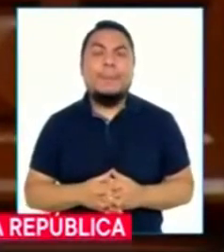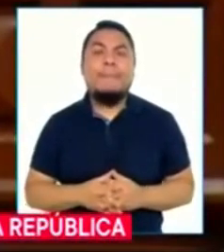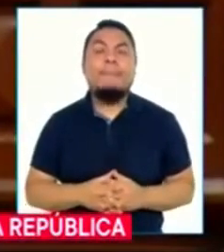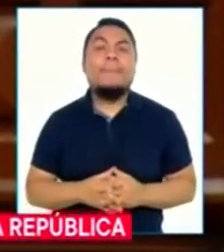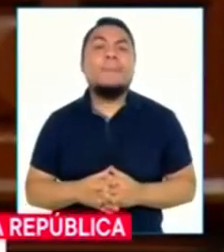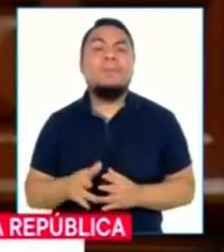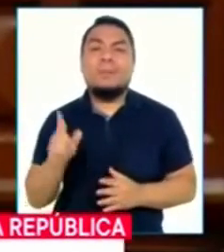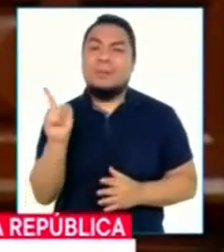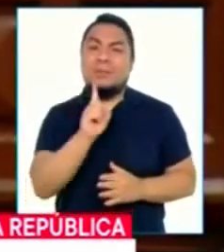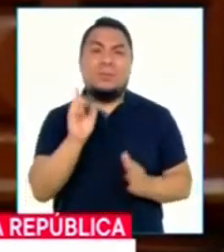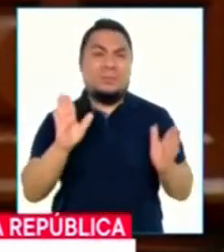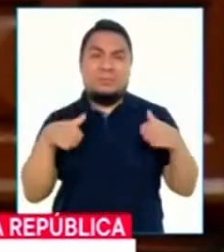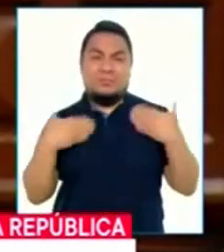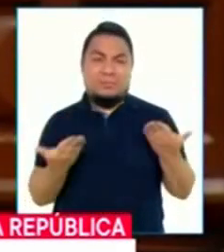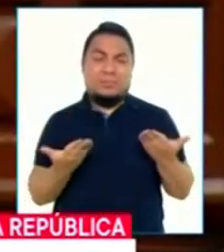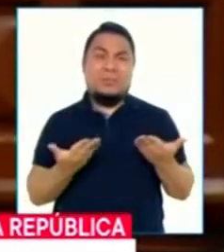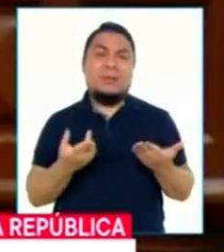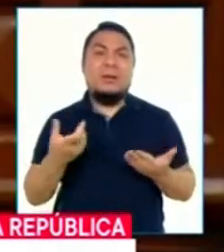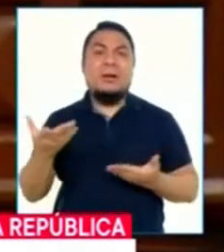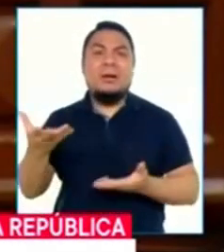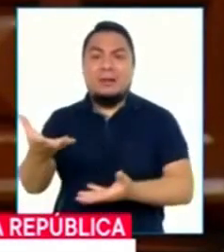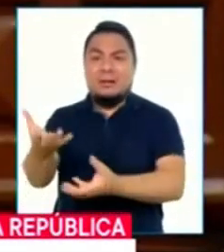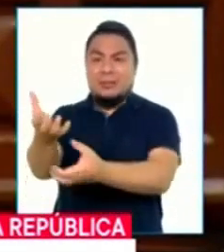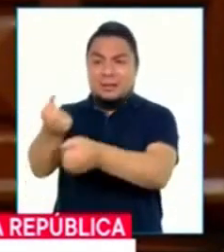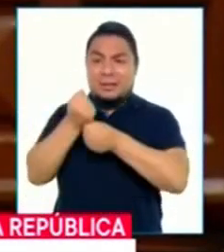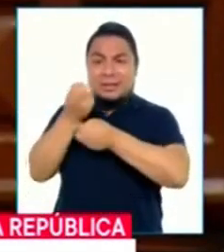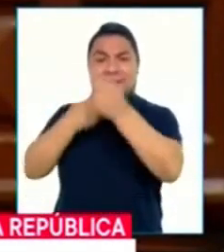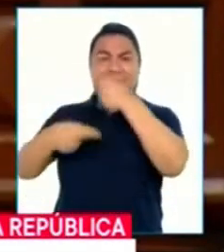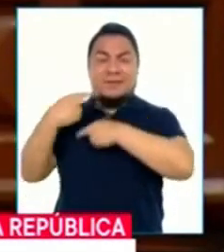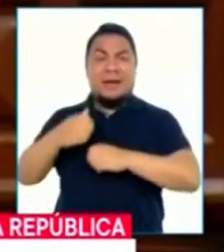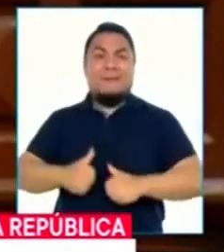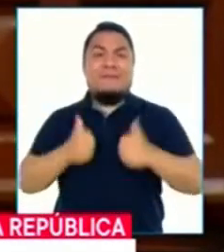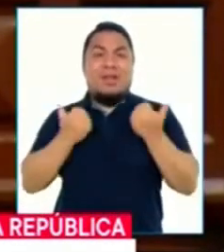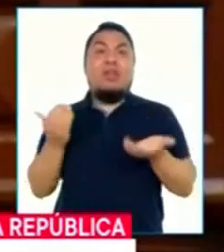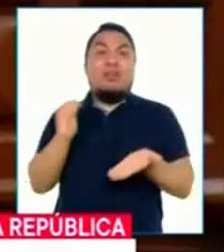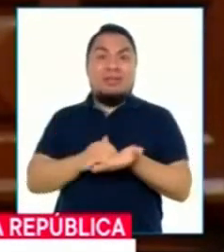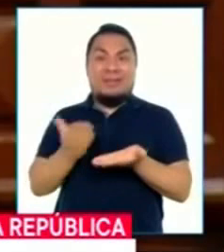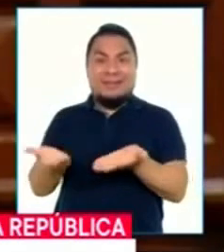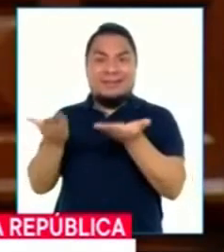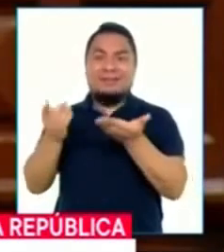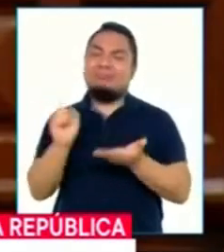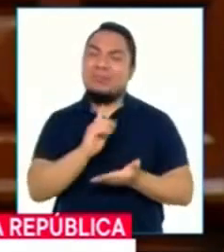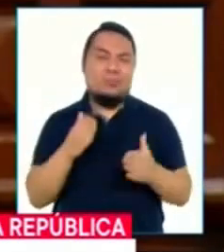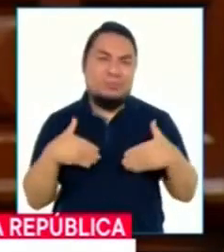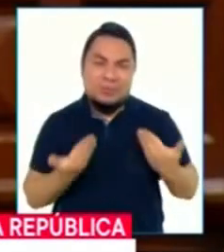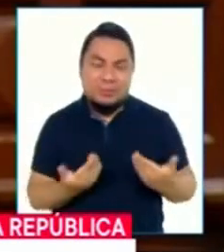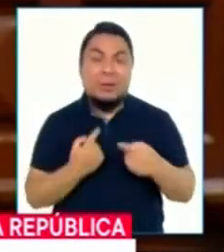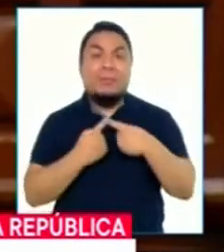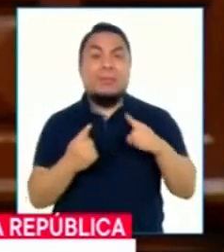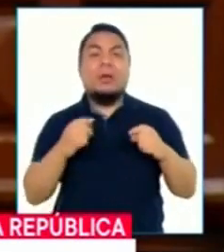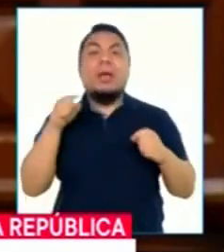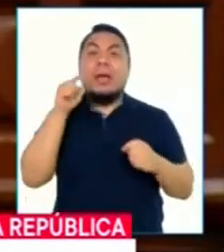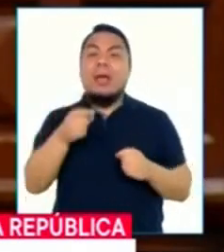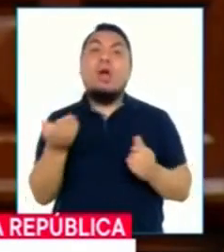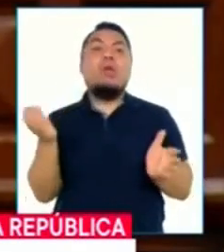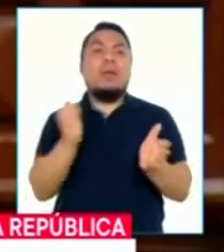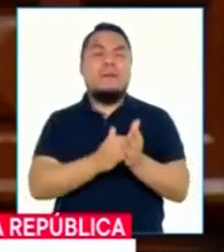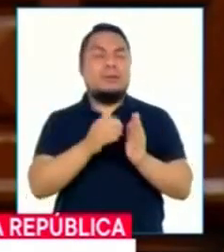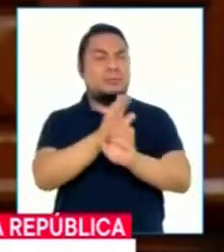No podemos devolver la vida a estos jóvenes, pero sí podemos evitar que vuelva a